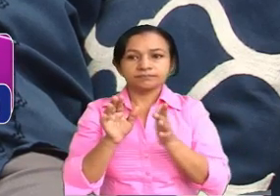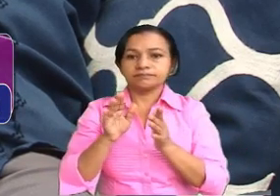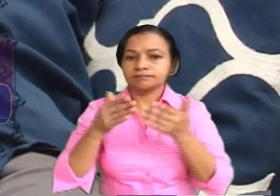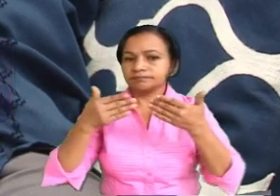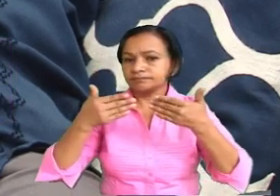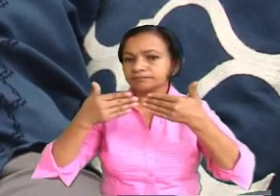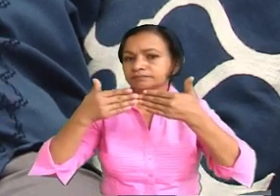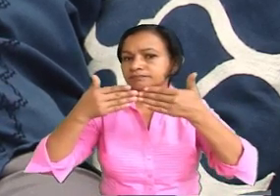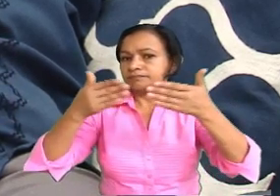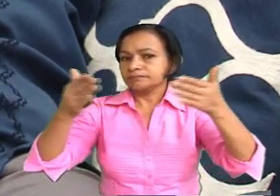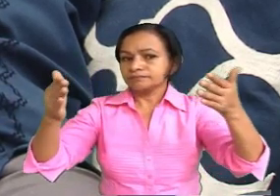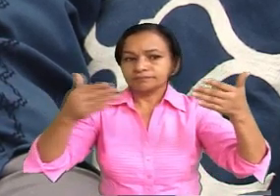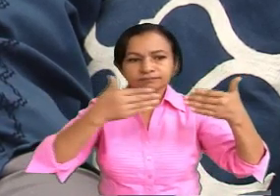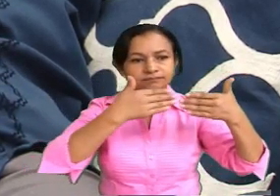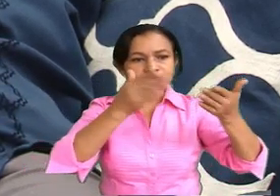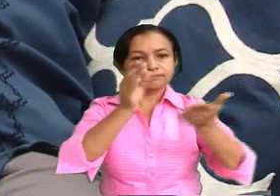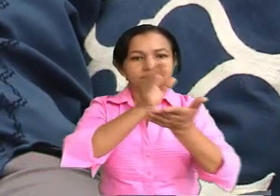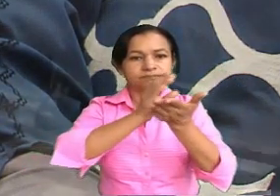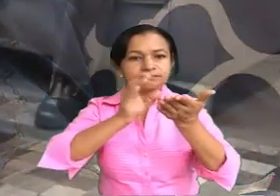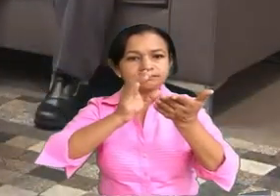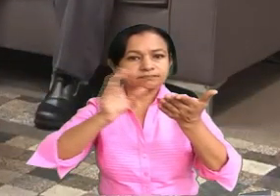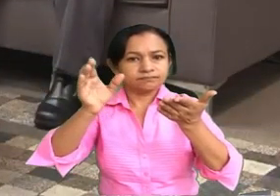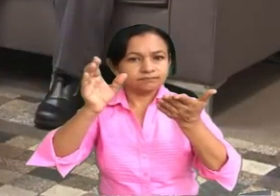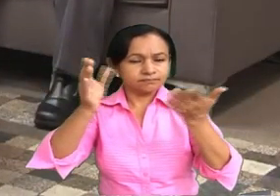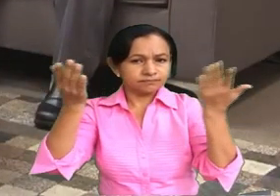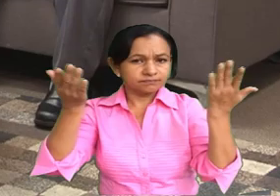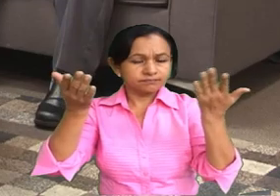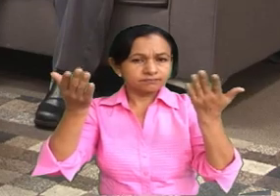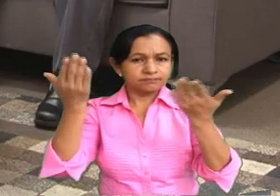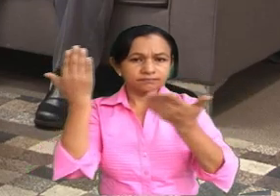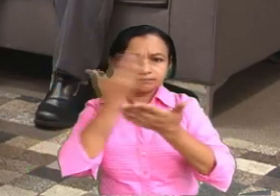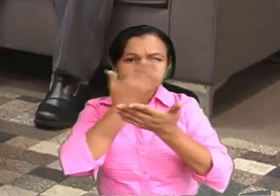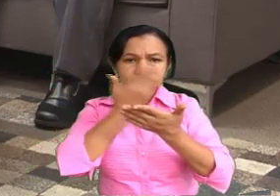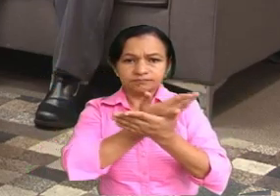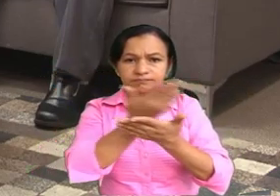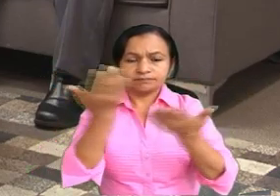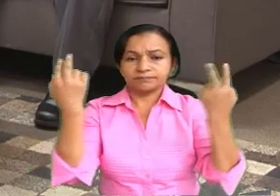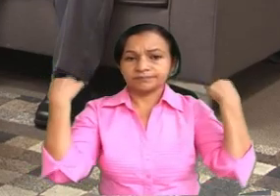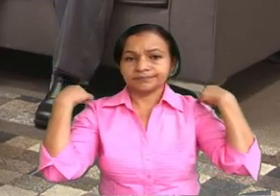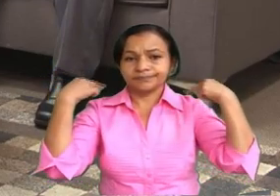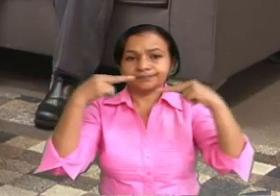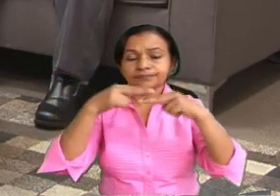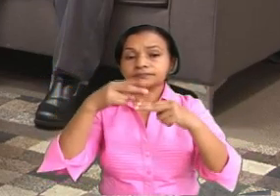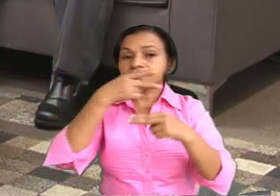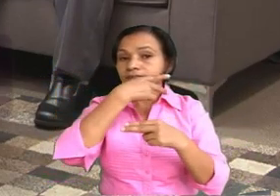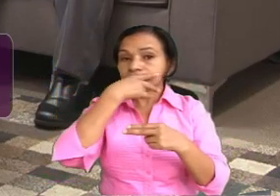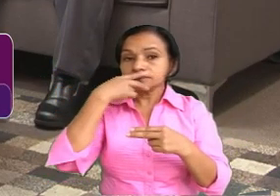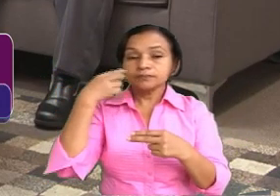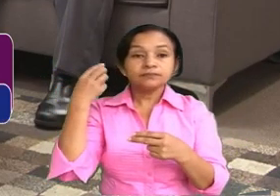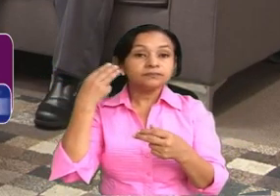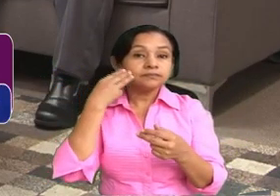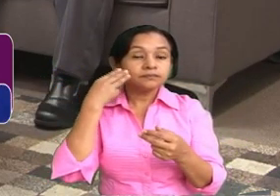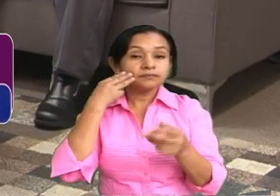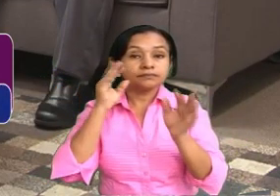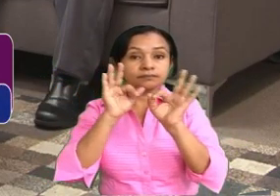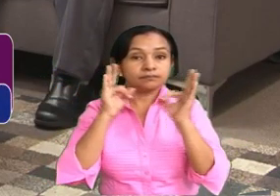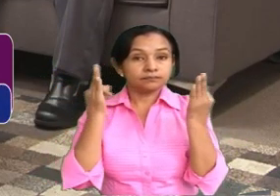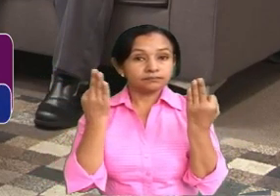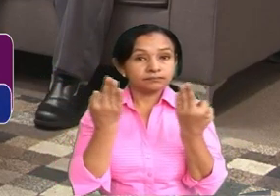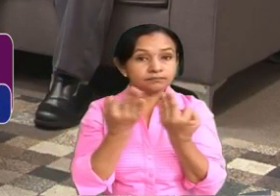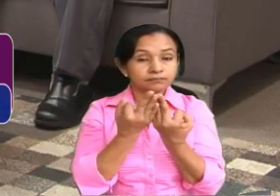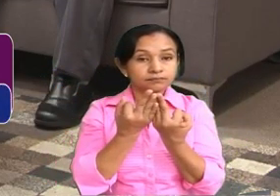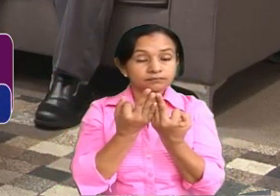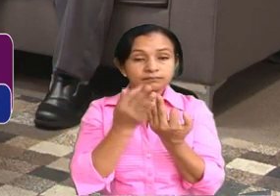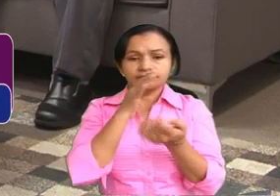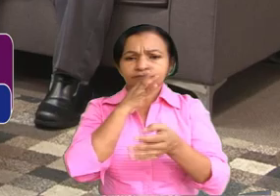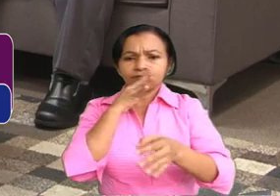abrís los colegios a los alumnos, a los profesores, a los padres de familia, de que no solo por el